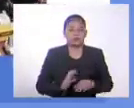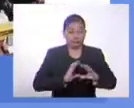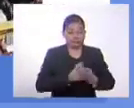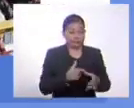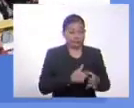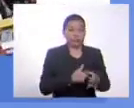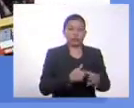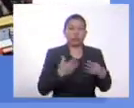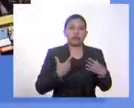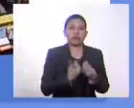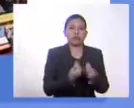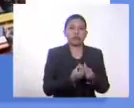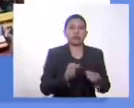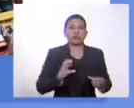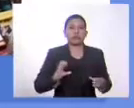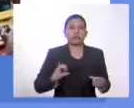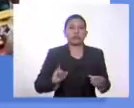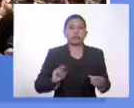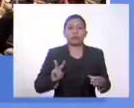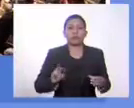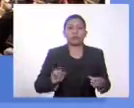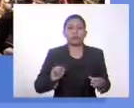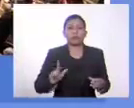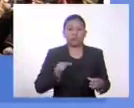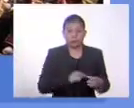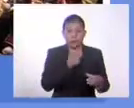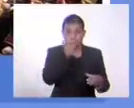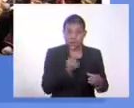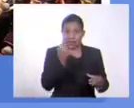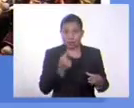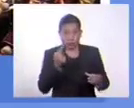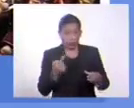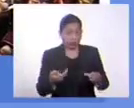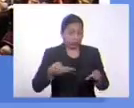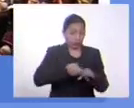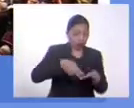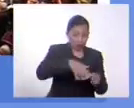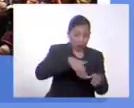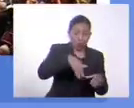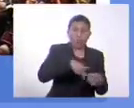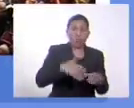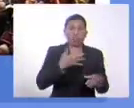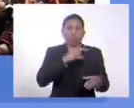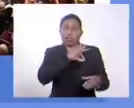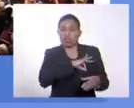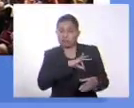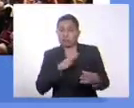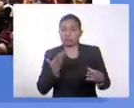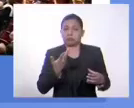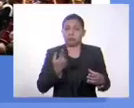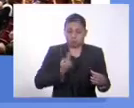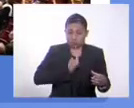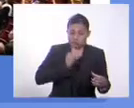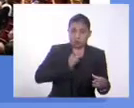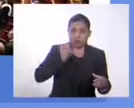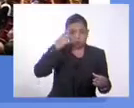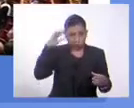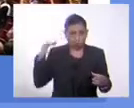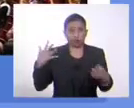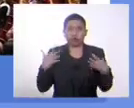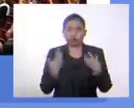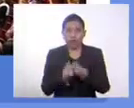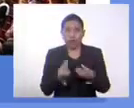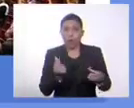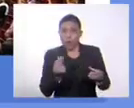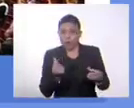intereses individuales y sociales, políticos y económicos, que se expresan organizadamente en la sociedad política, que